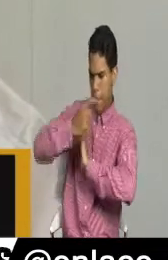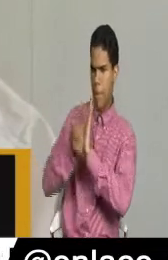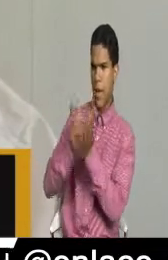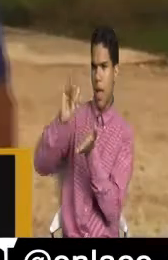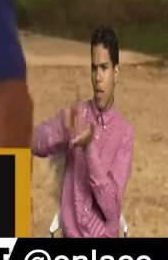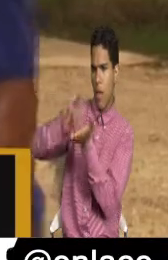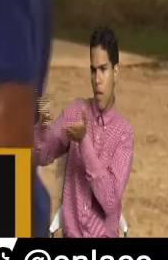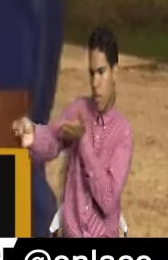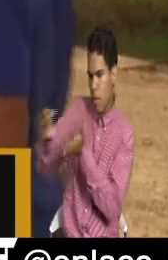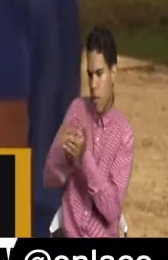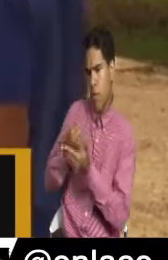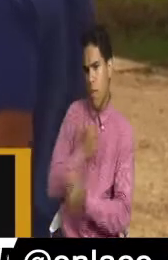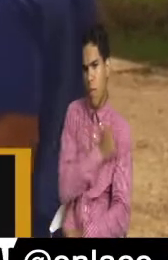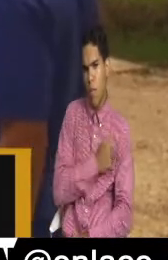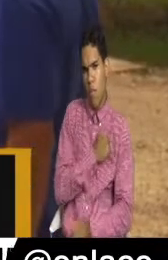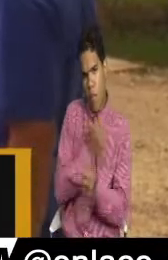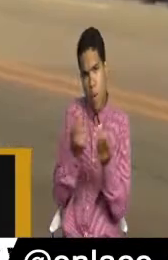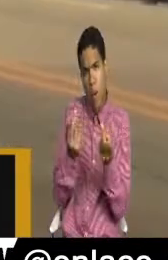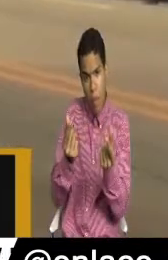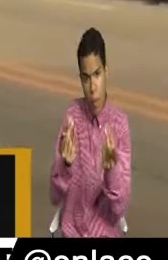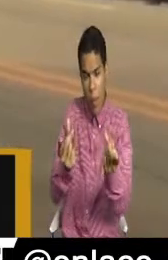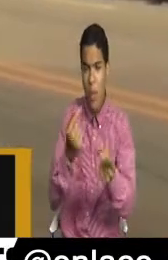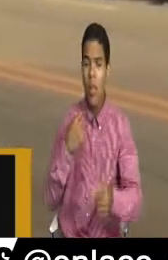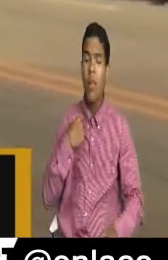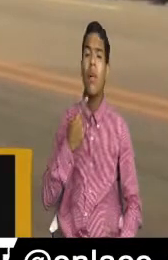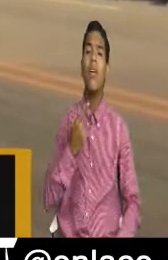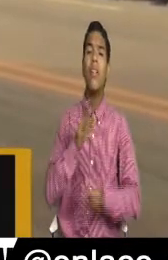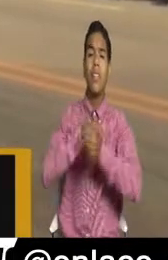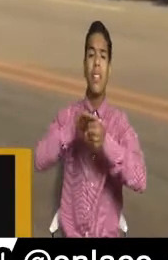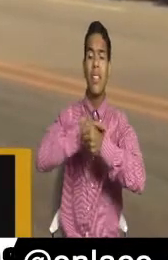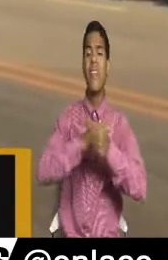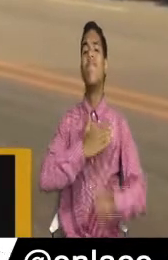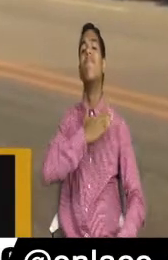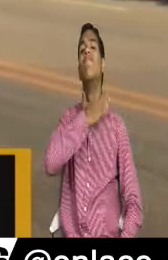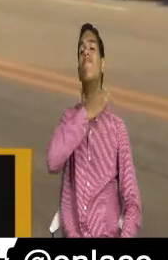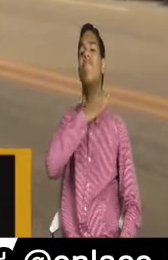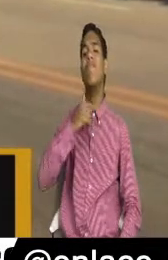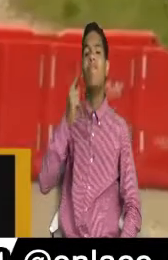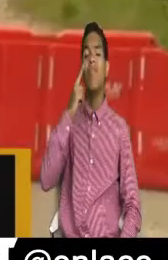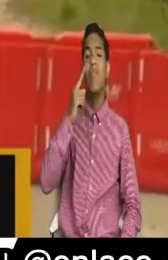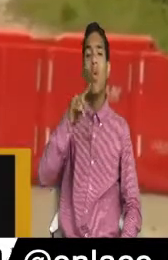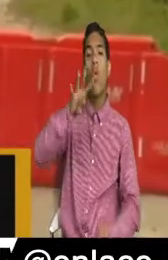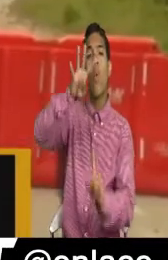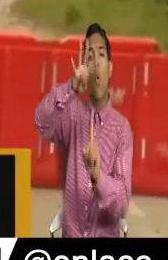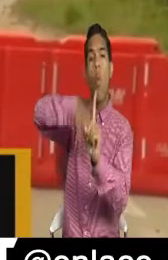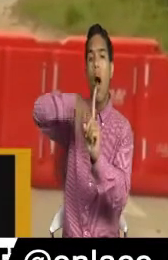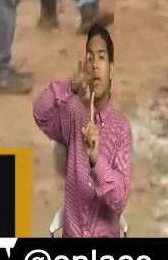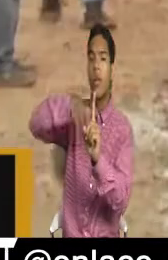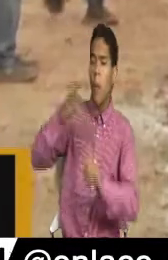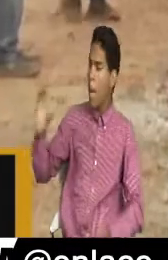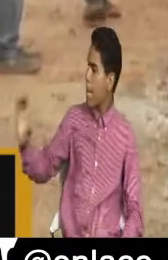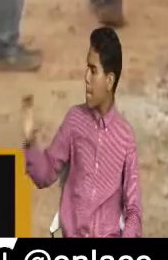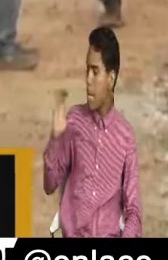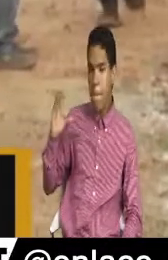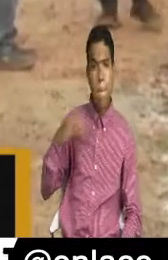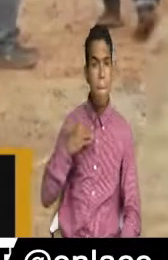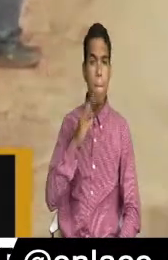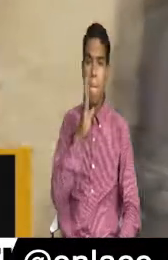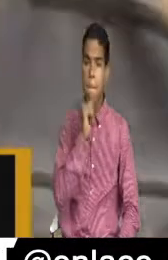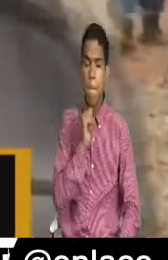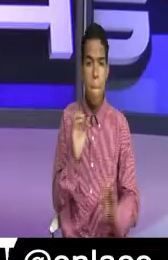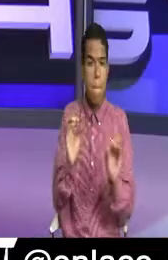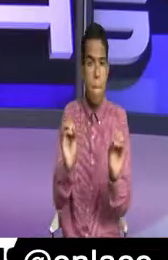que nos adeuda. Mientras esta crisis agudiza, los trabajadores de la misma obra cumplen más de 4 meses sin recibir pago alguno de parte de Mota Engil.